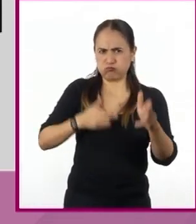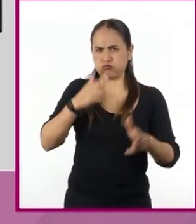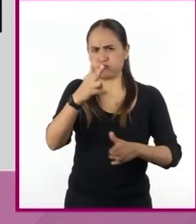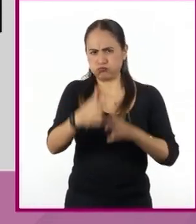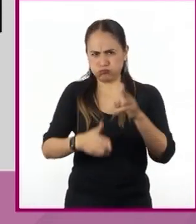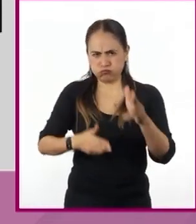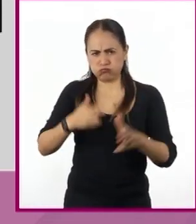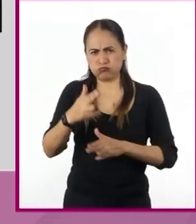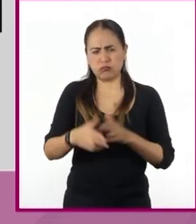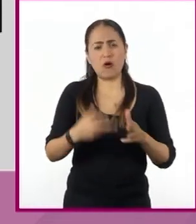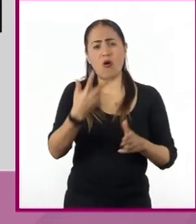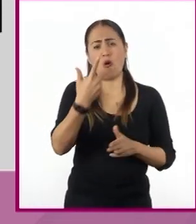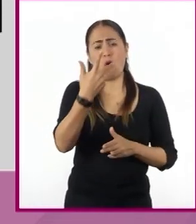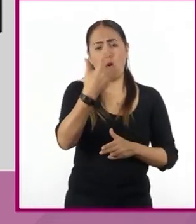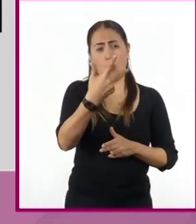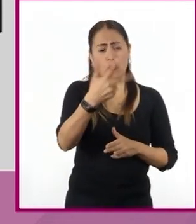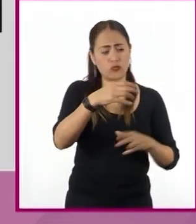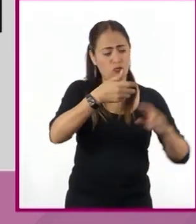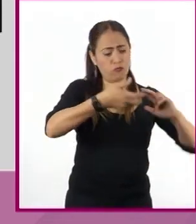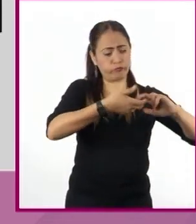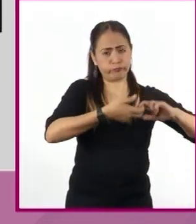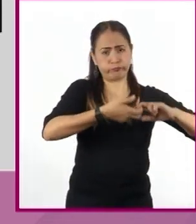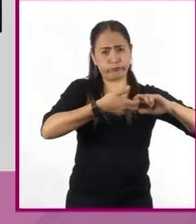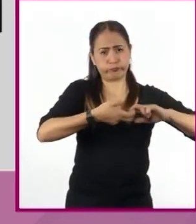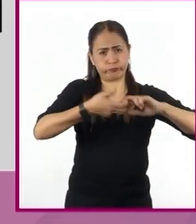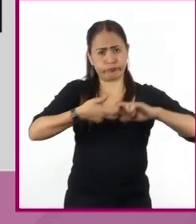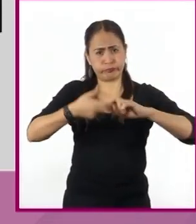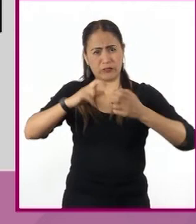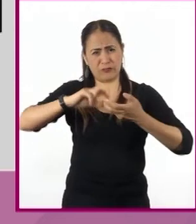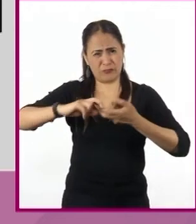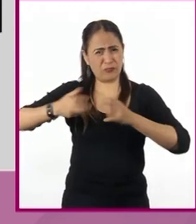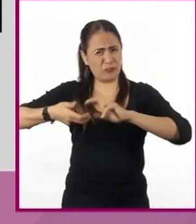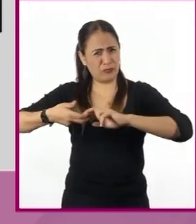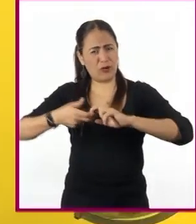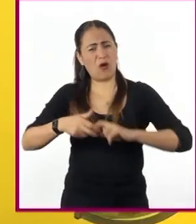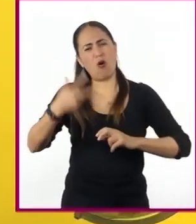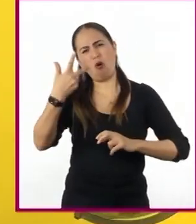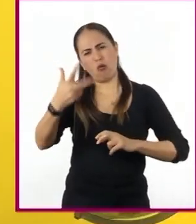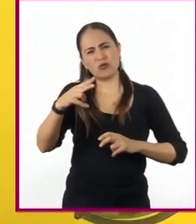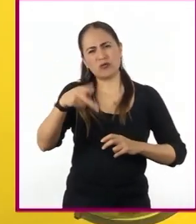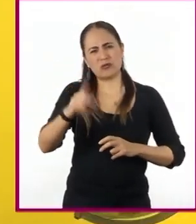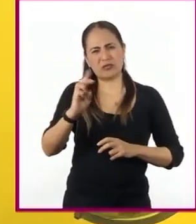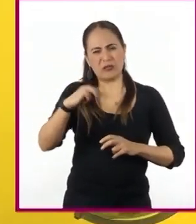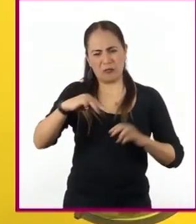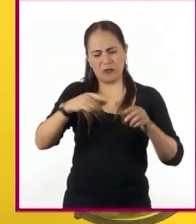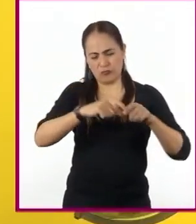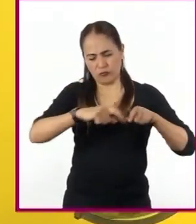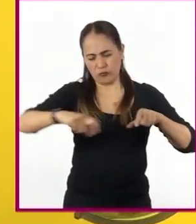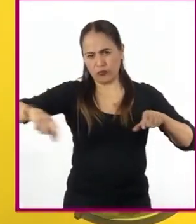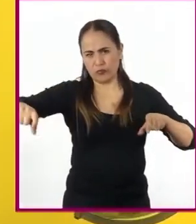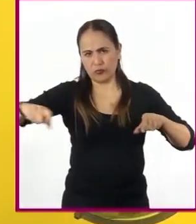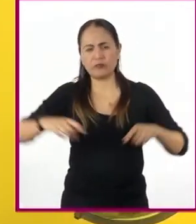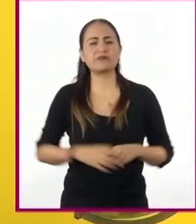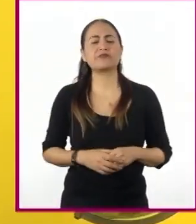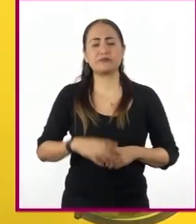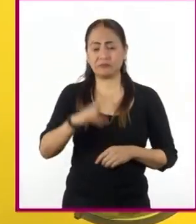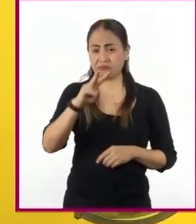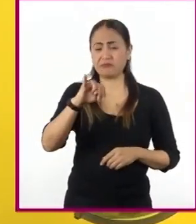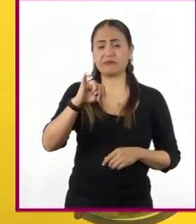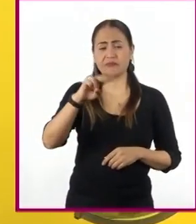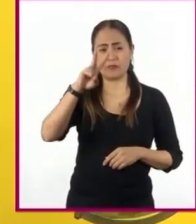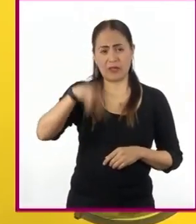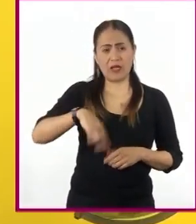jalaba 8 vagones por una vía de apenas 8 kilómetros. ¡Eso! Stephenson patentó su invento